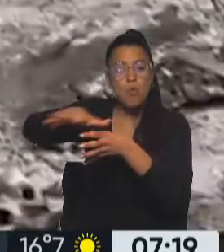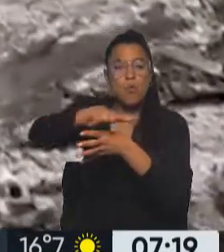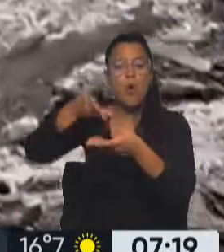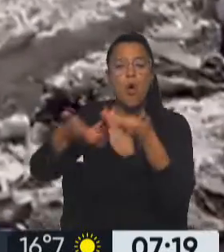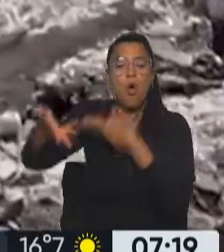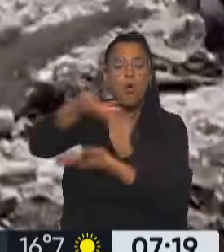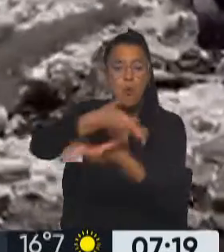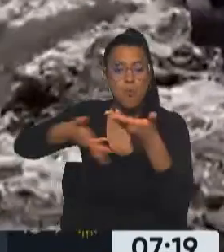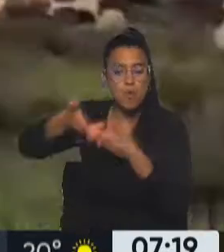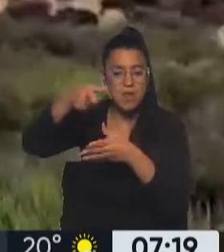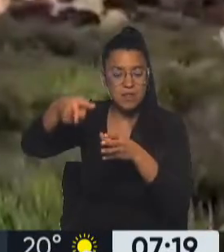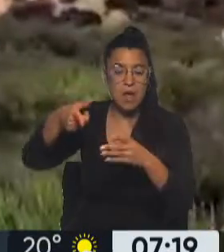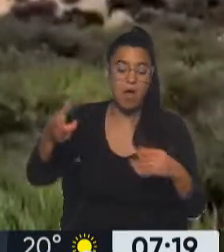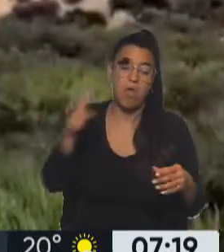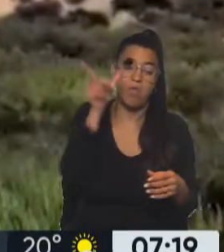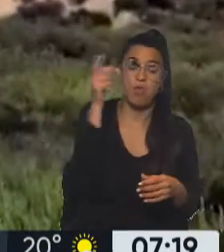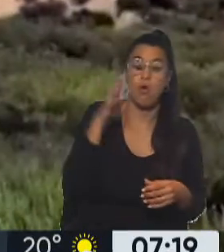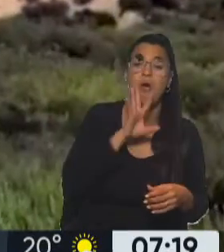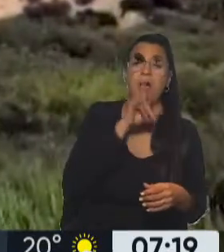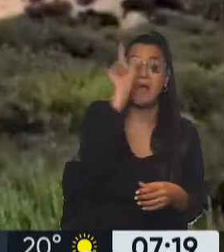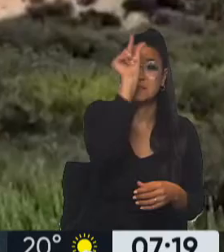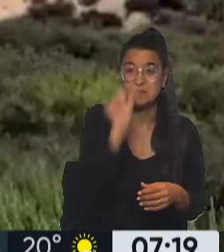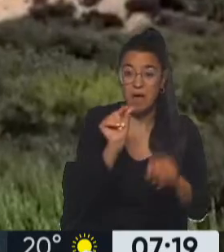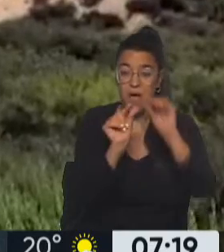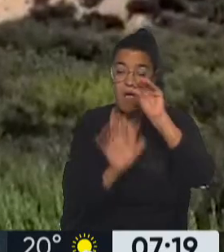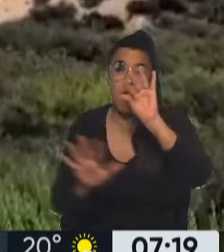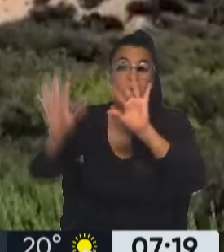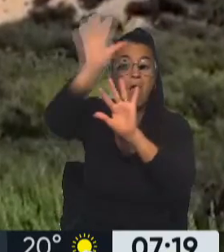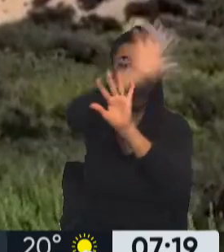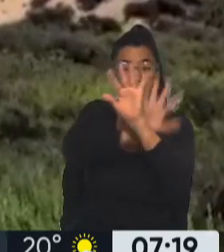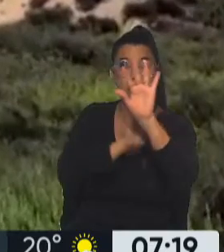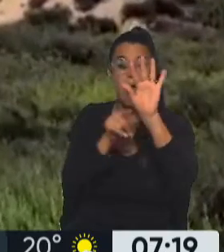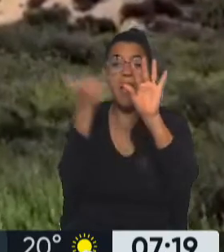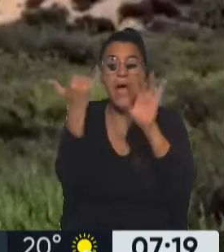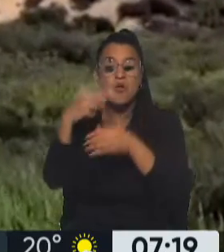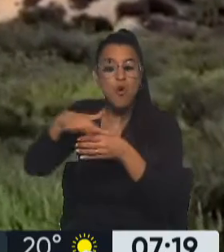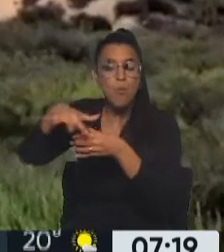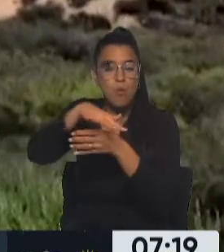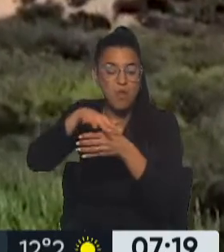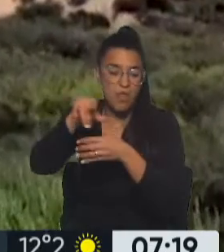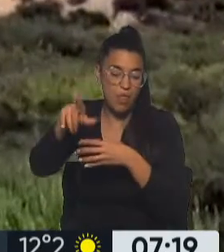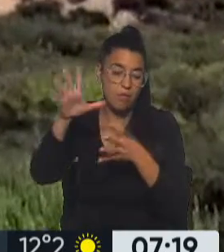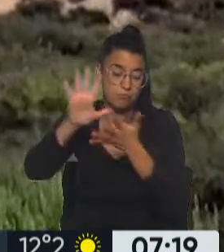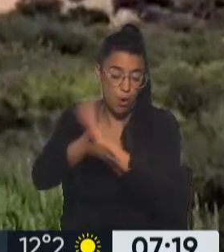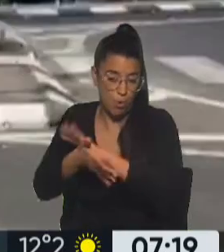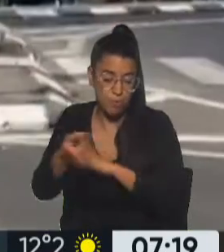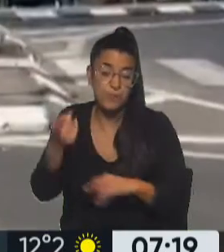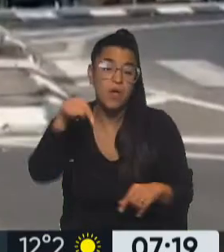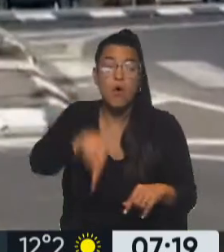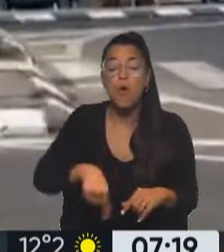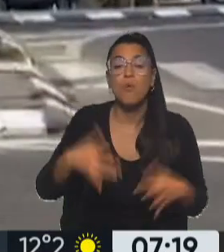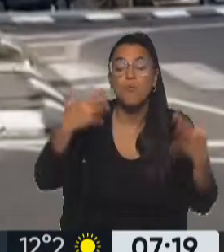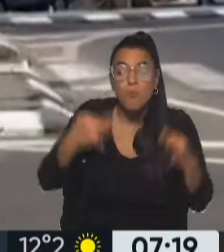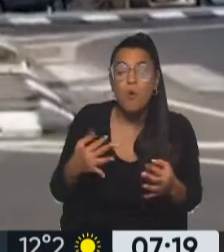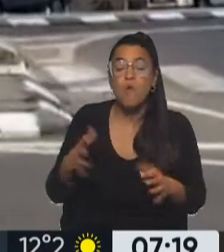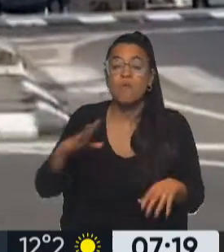comunitarias alrededor de la Franja de Gaza. Quiere decir que ni siquiera hay en este momento una elaboración del duelo colectivo.